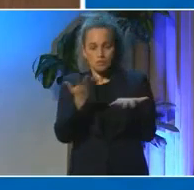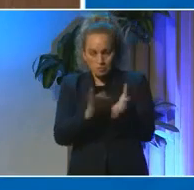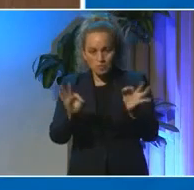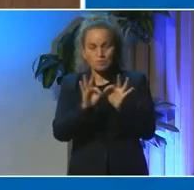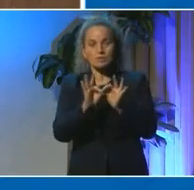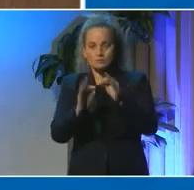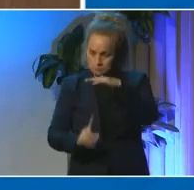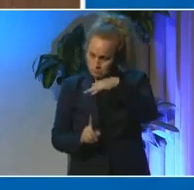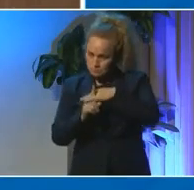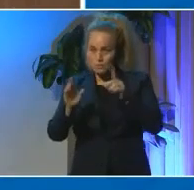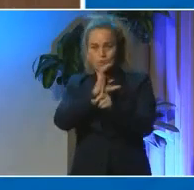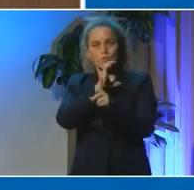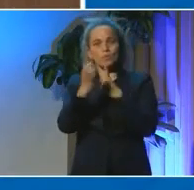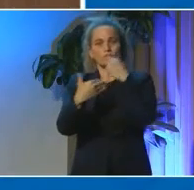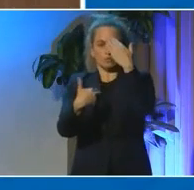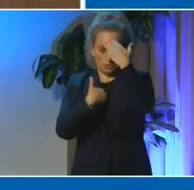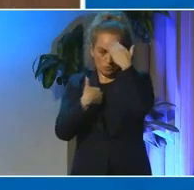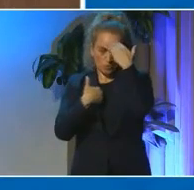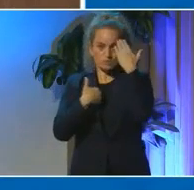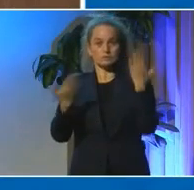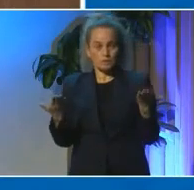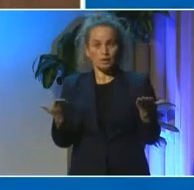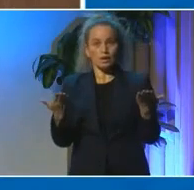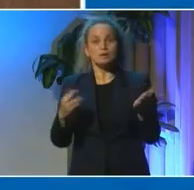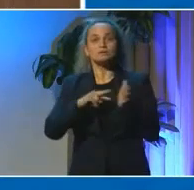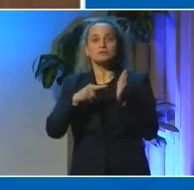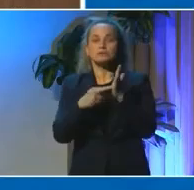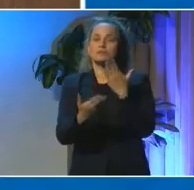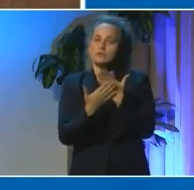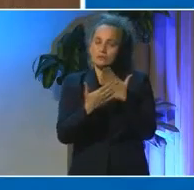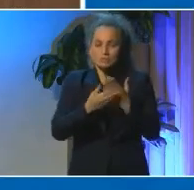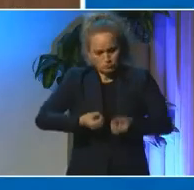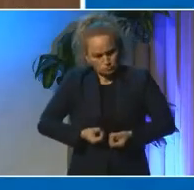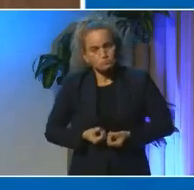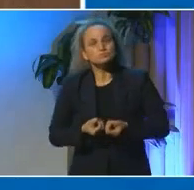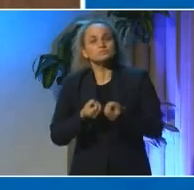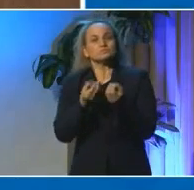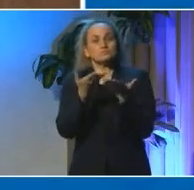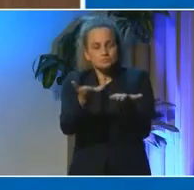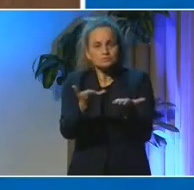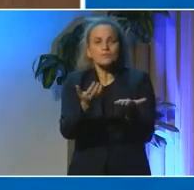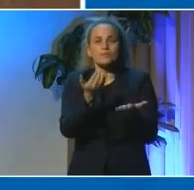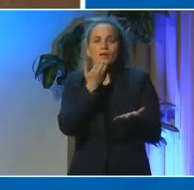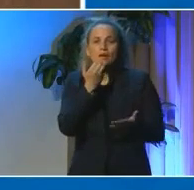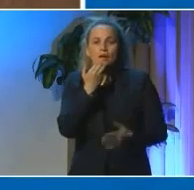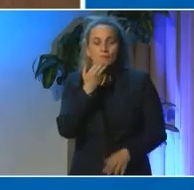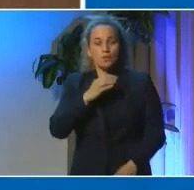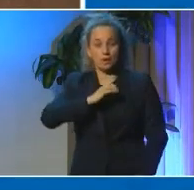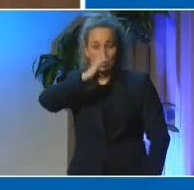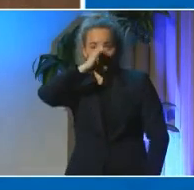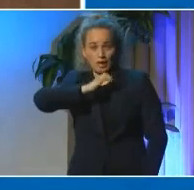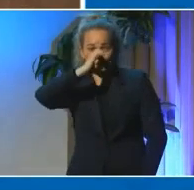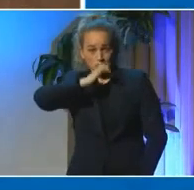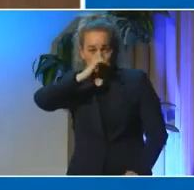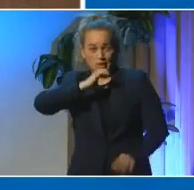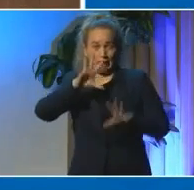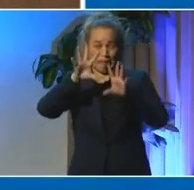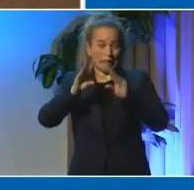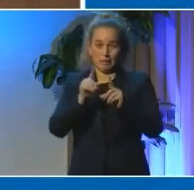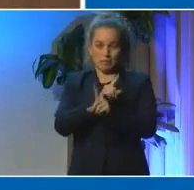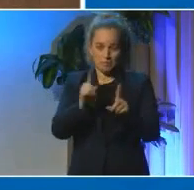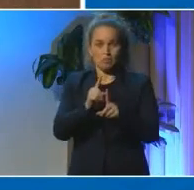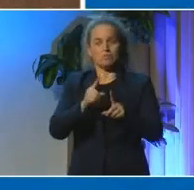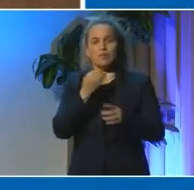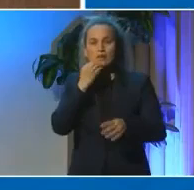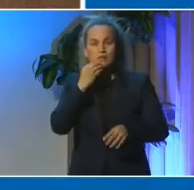cultura generamos una conciencia de que con eso significa que estamos aportando a que haya menos oxidación de carbono a que estemos apostando por menos